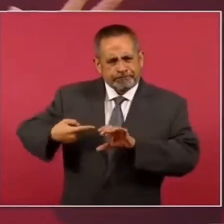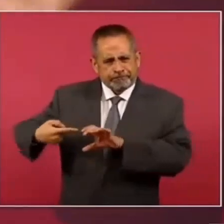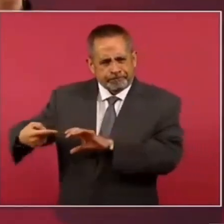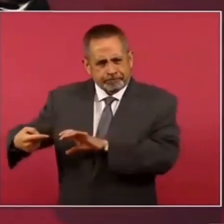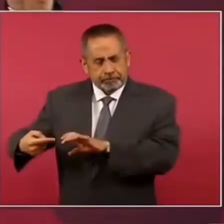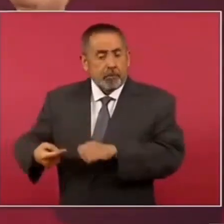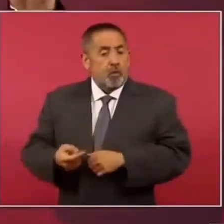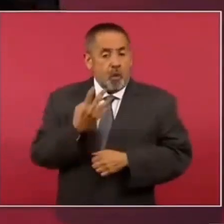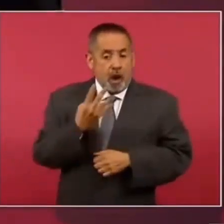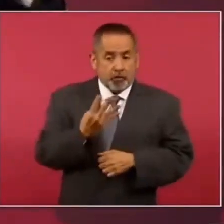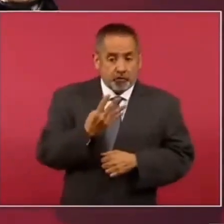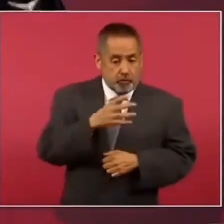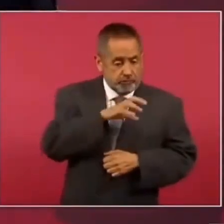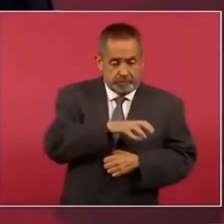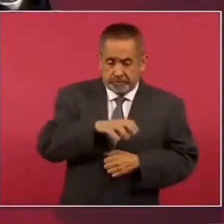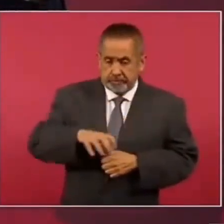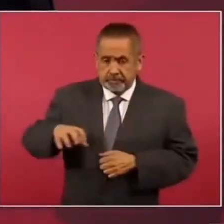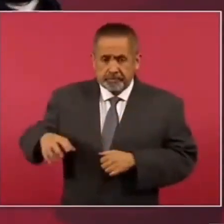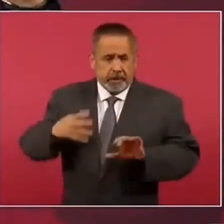Las 4 hidroeléctricas.